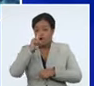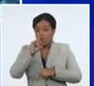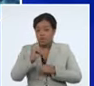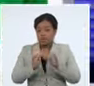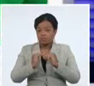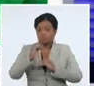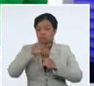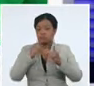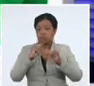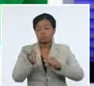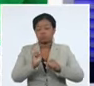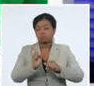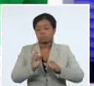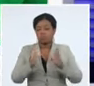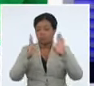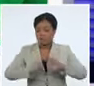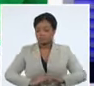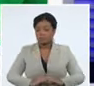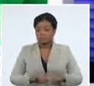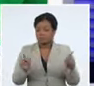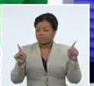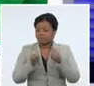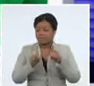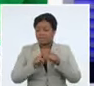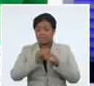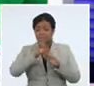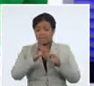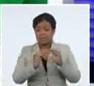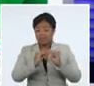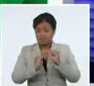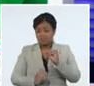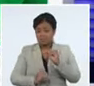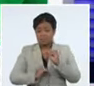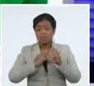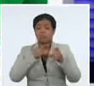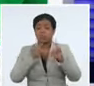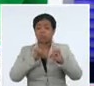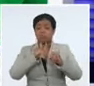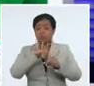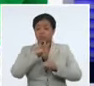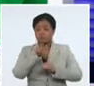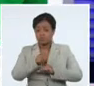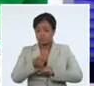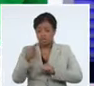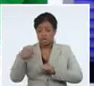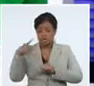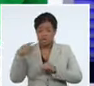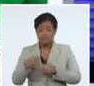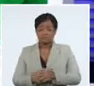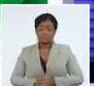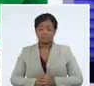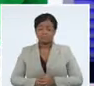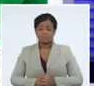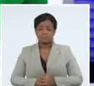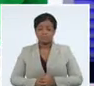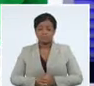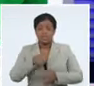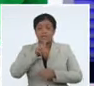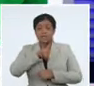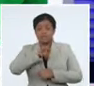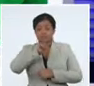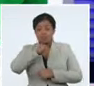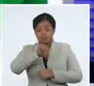más. El resto de 60 años fallecen 4 personas ayer, es el